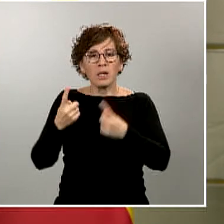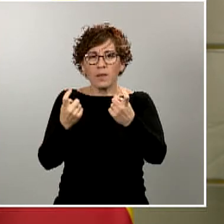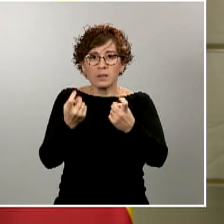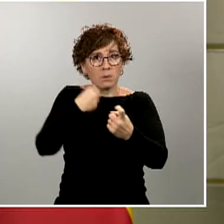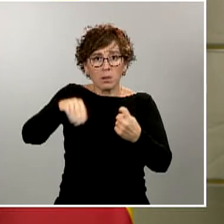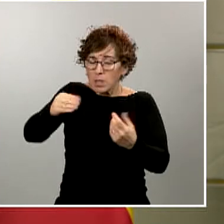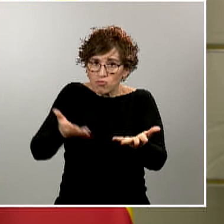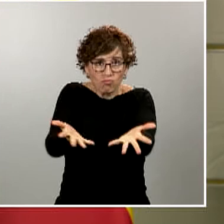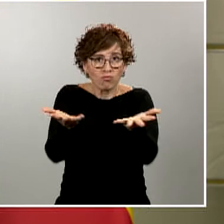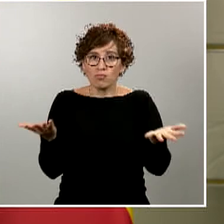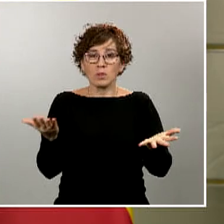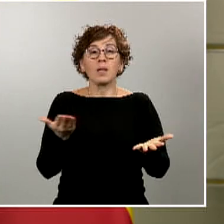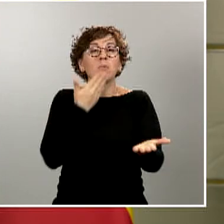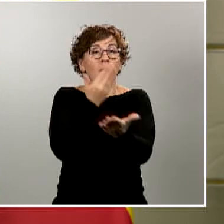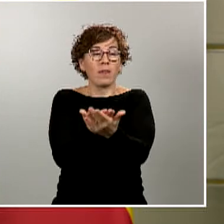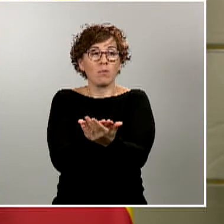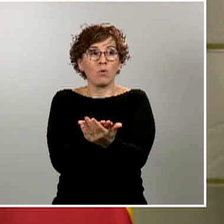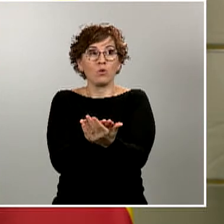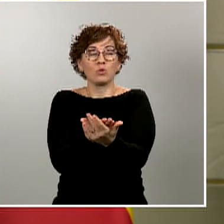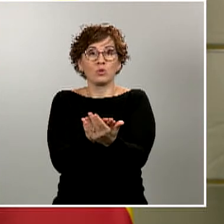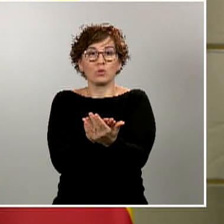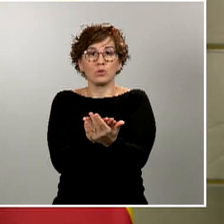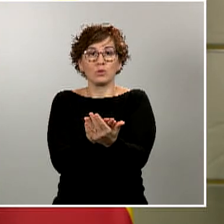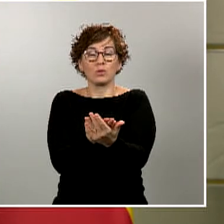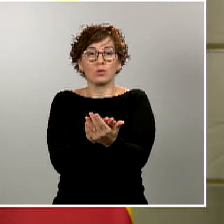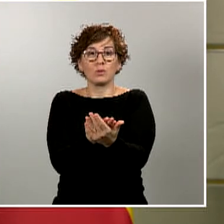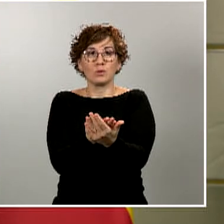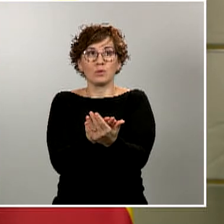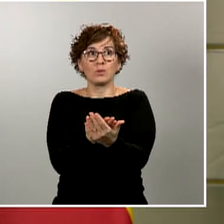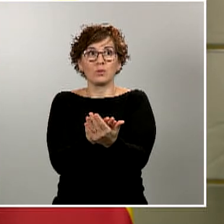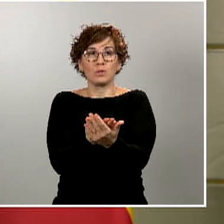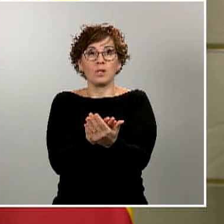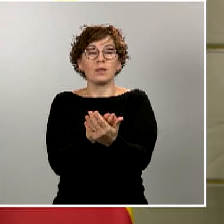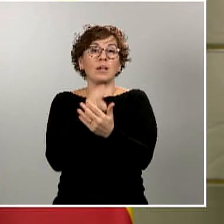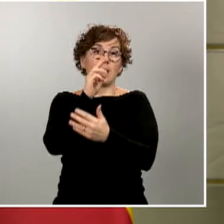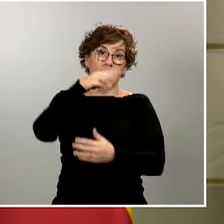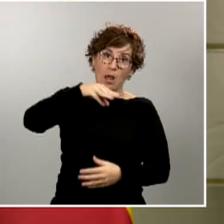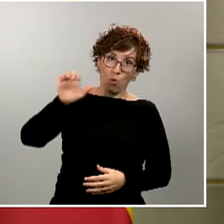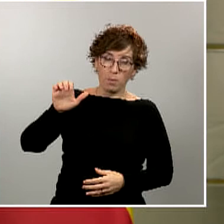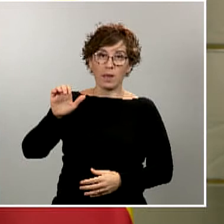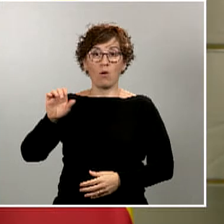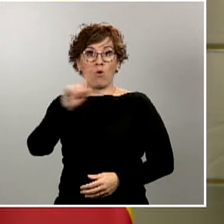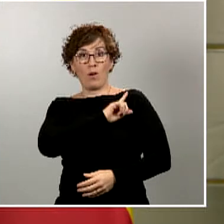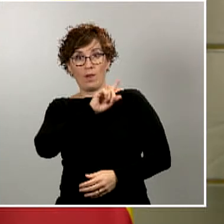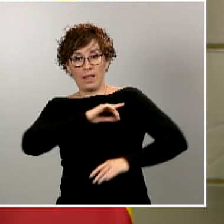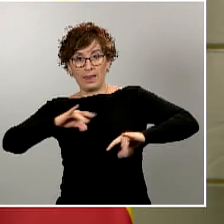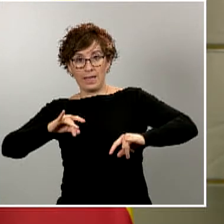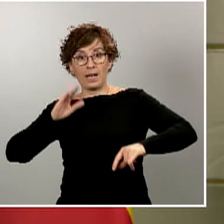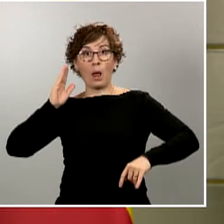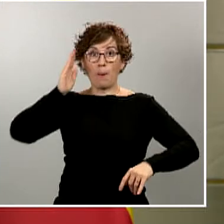que pedimos que cuando las Unidad Militar de Emergencias o cuando el Ejército de Tierra va a residencias de mayores,